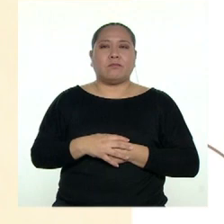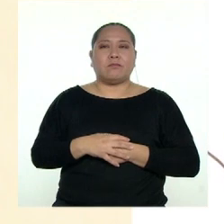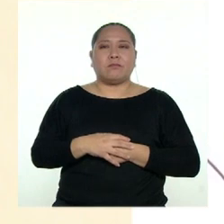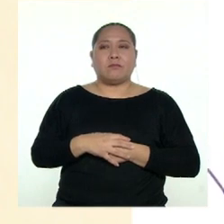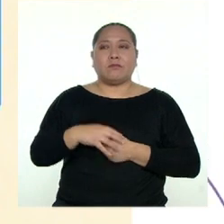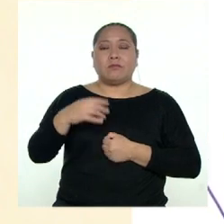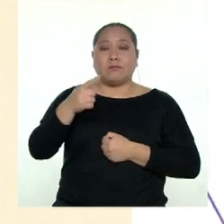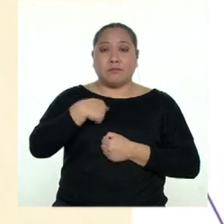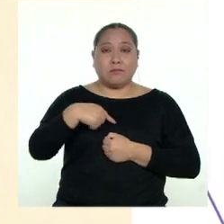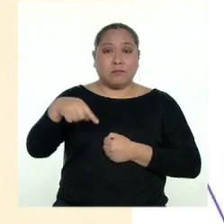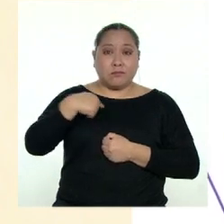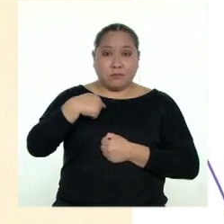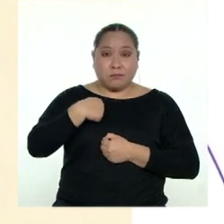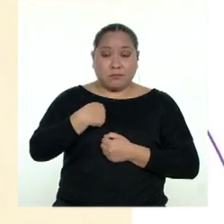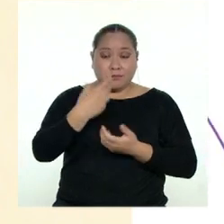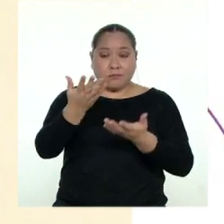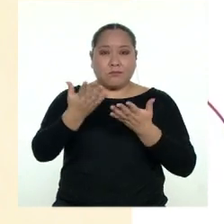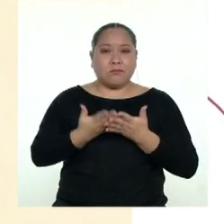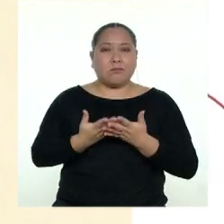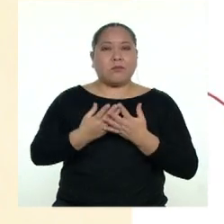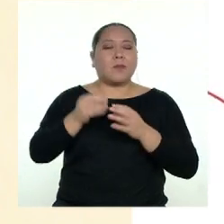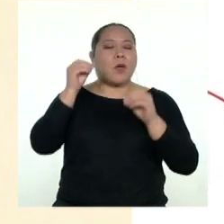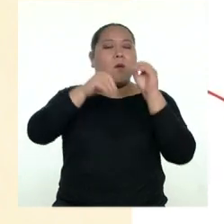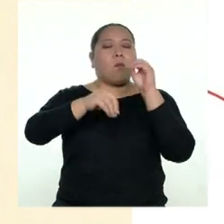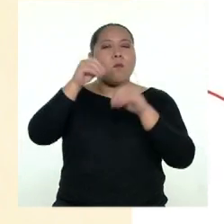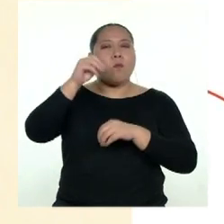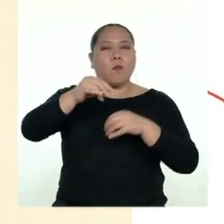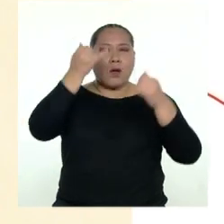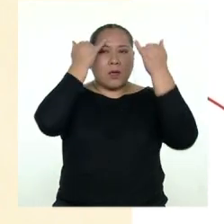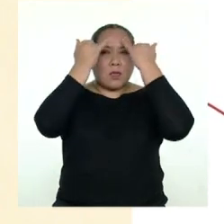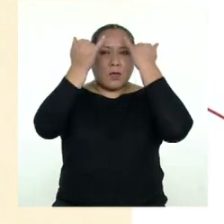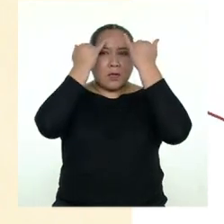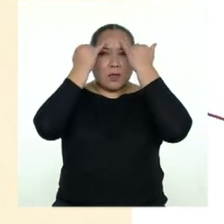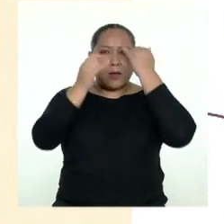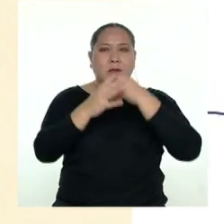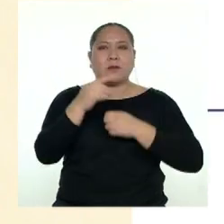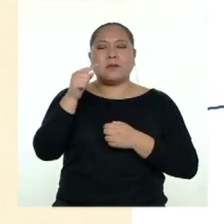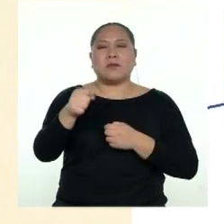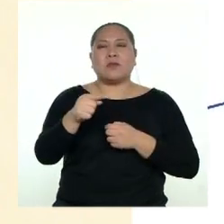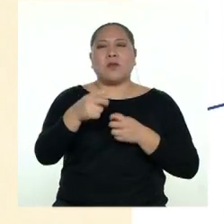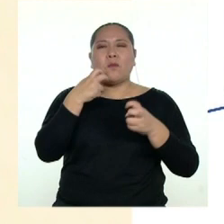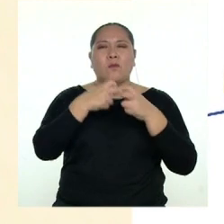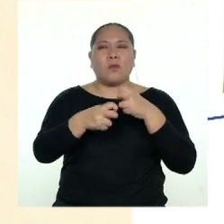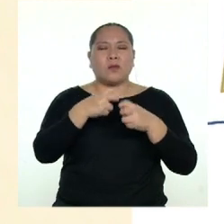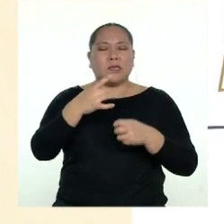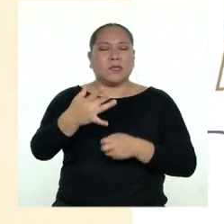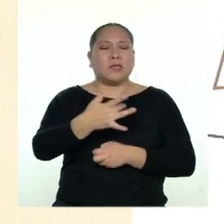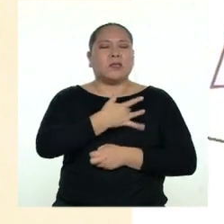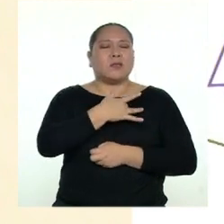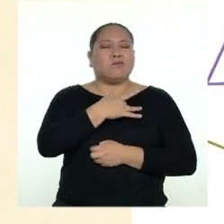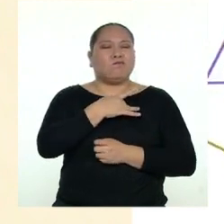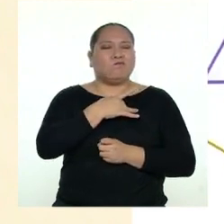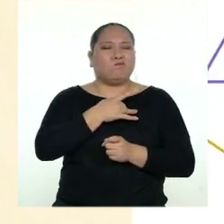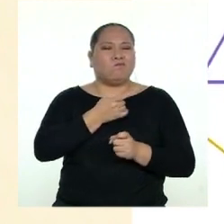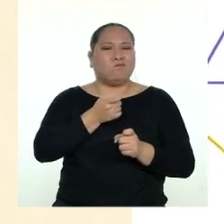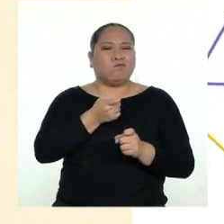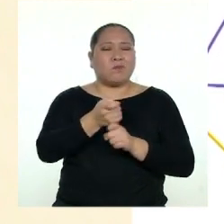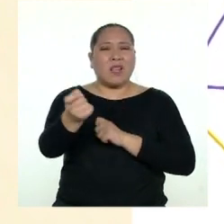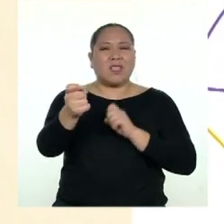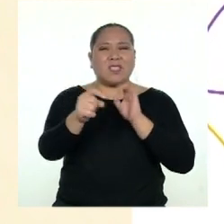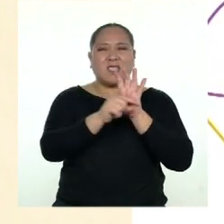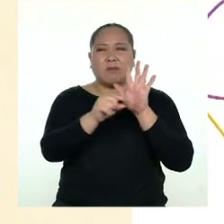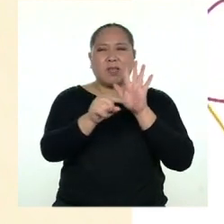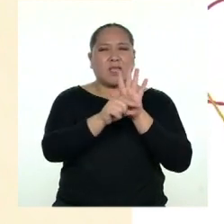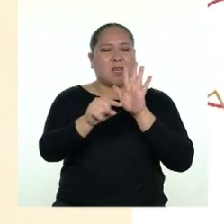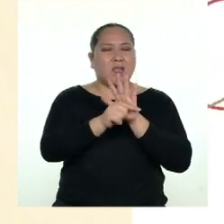y los invito a hacer una lluvia de ideas acerca de las situaciones que creen que impactan negativamente en la armonía y la